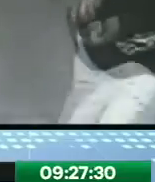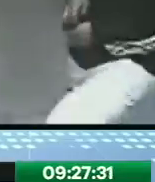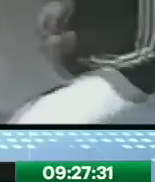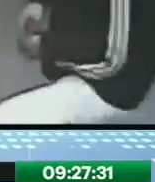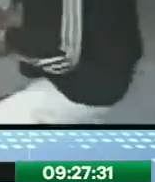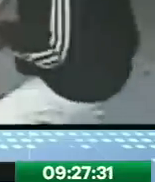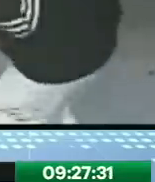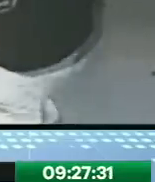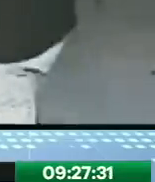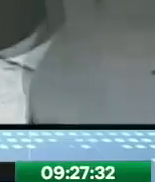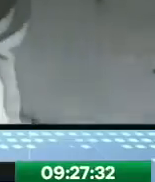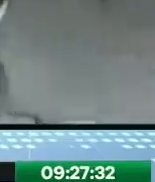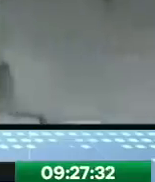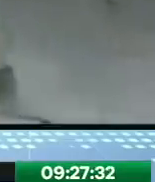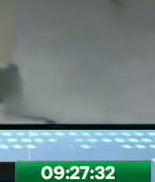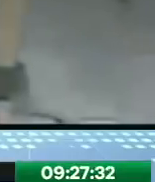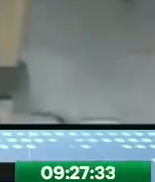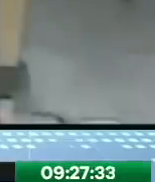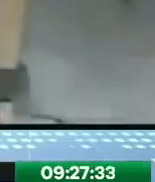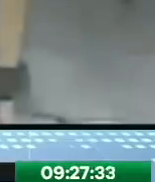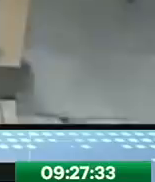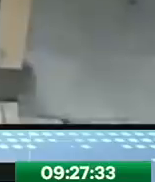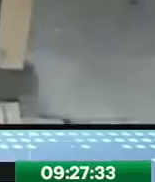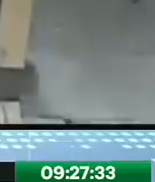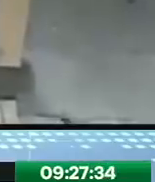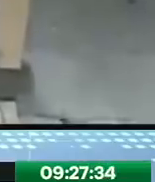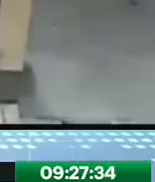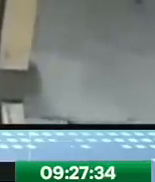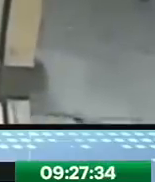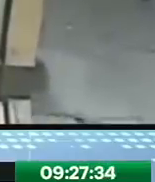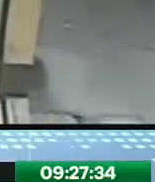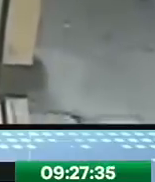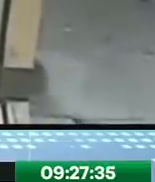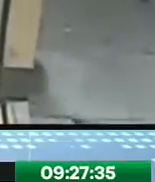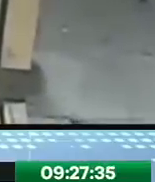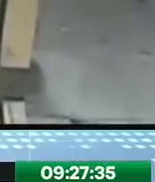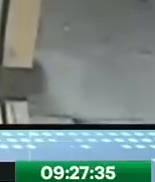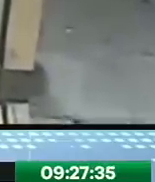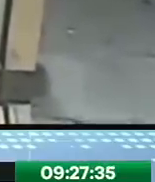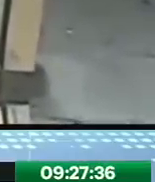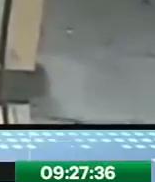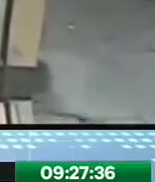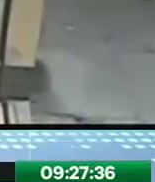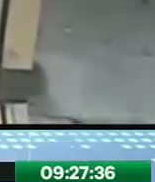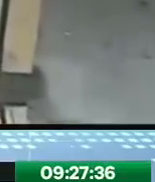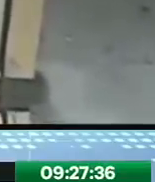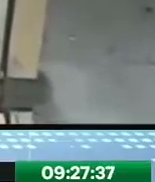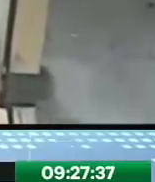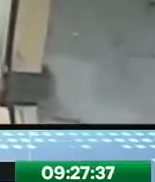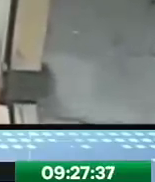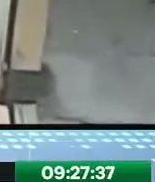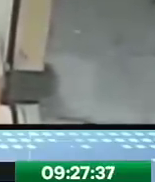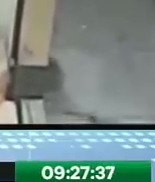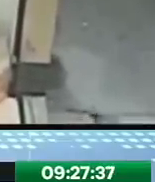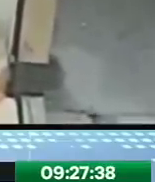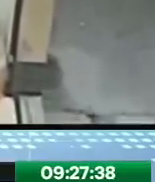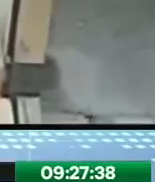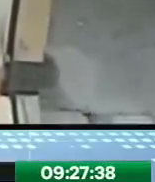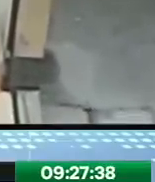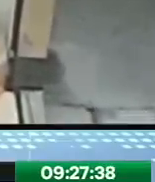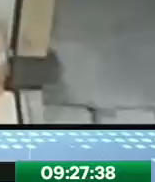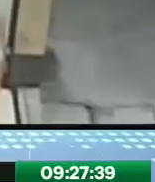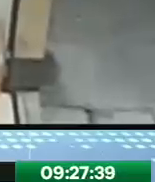Policía Nacional? Exactamente. Buenos días con todos. Asimismo, como la institución policial, mantenemos las asambleas